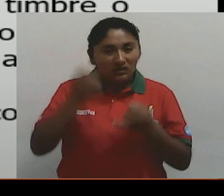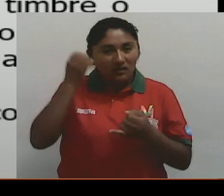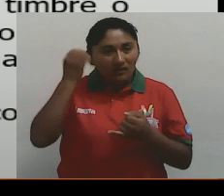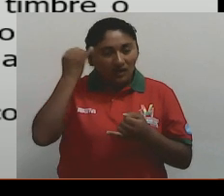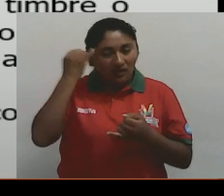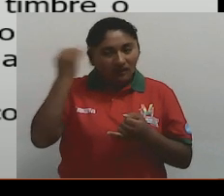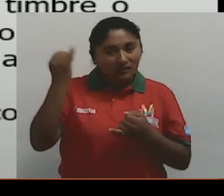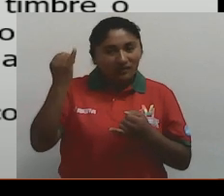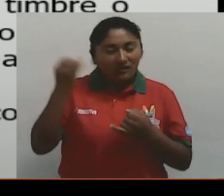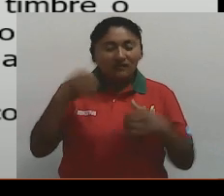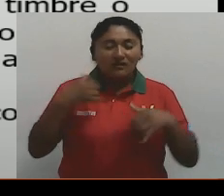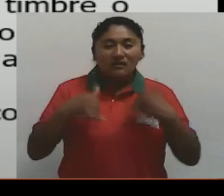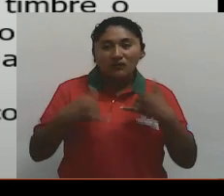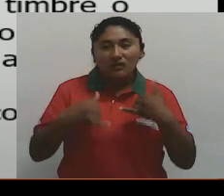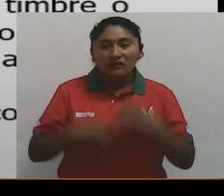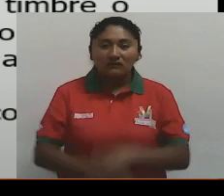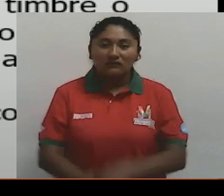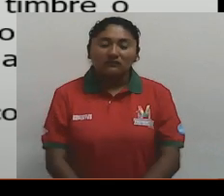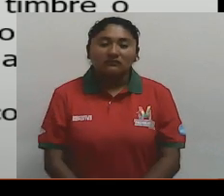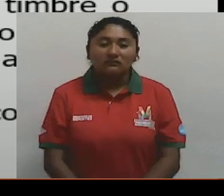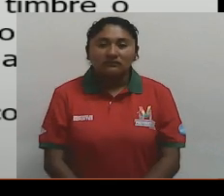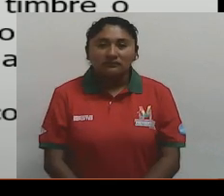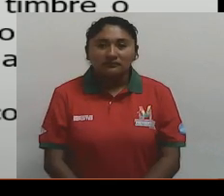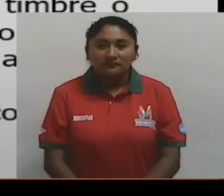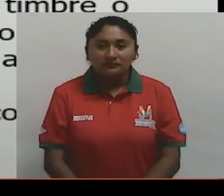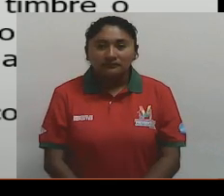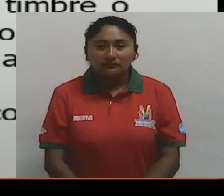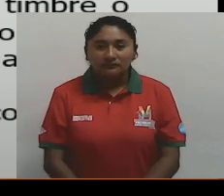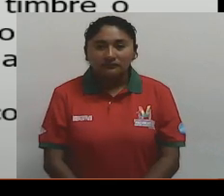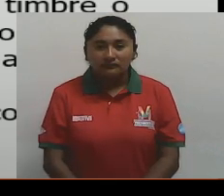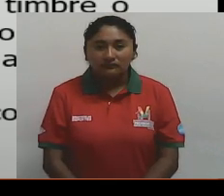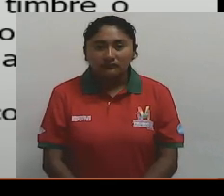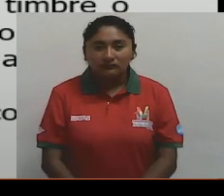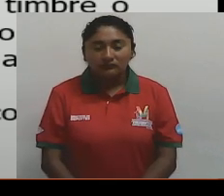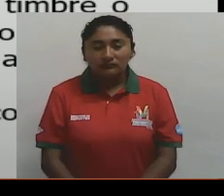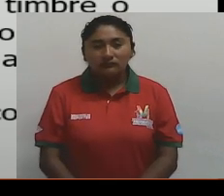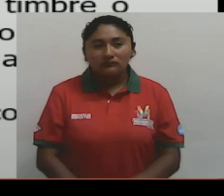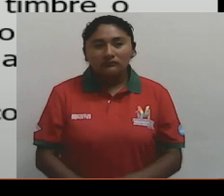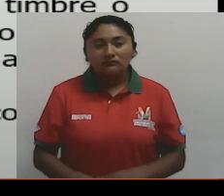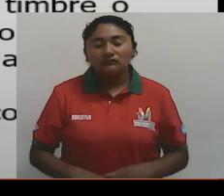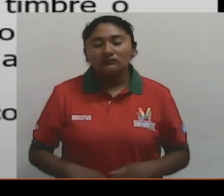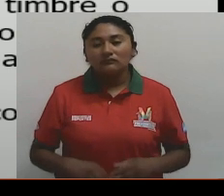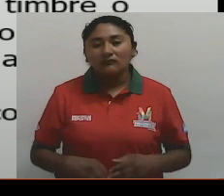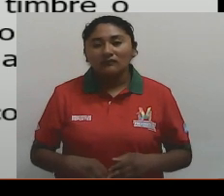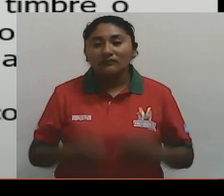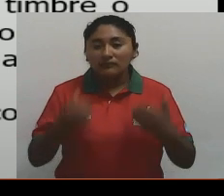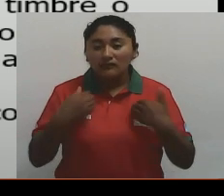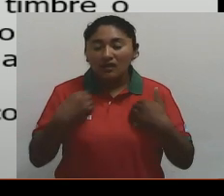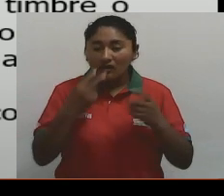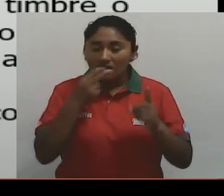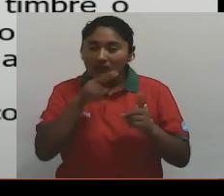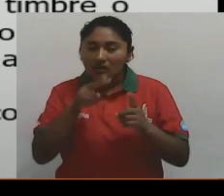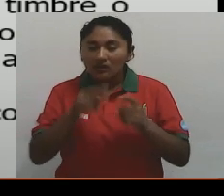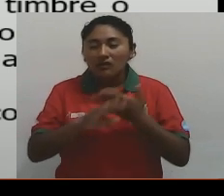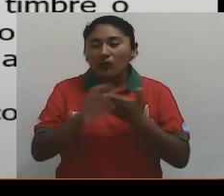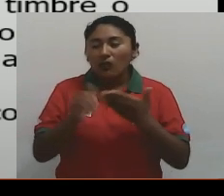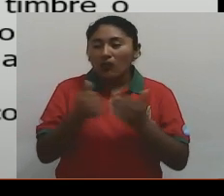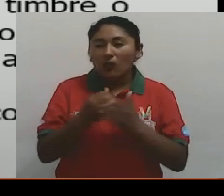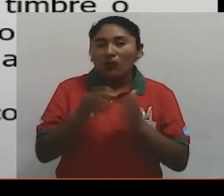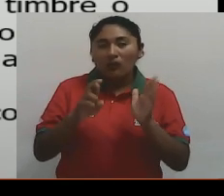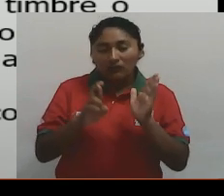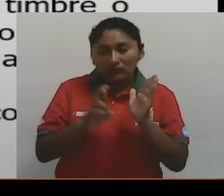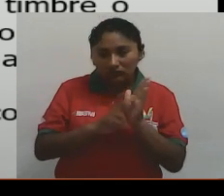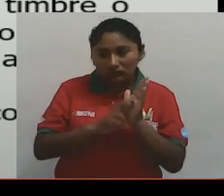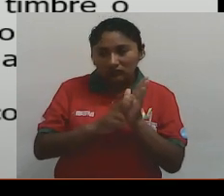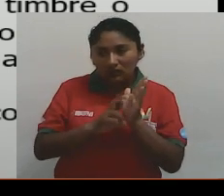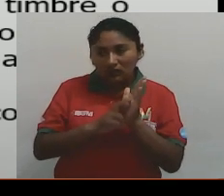durante todo el desarrollo del juego y para ello el anotador utilizará las señas de mano, sustitución o el timbre o buzzer